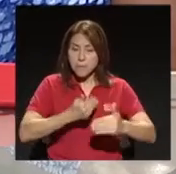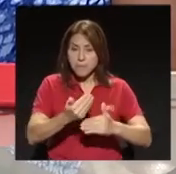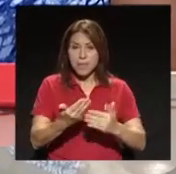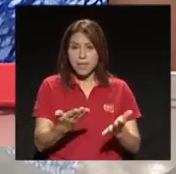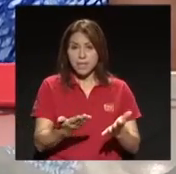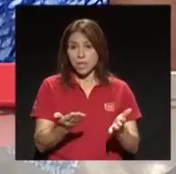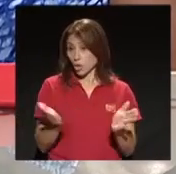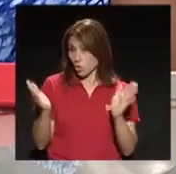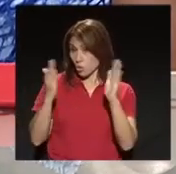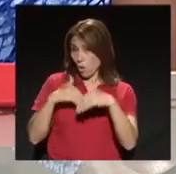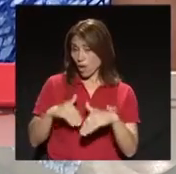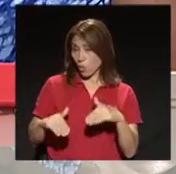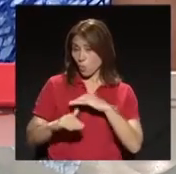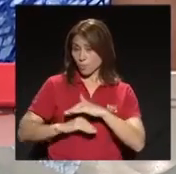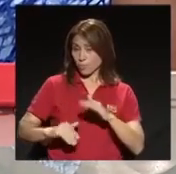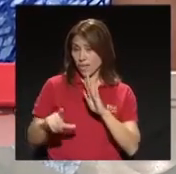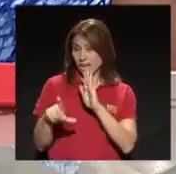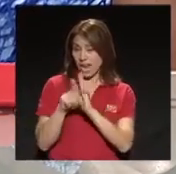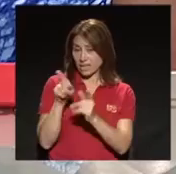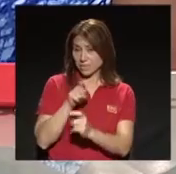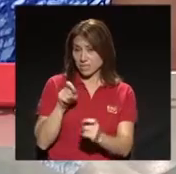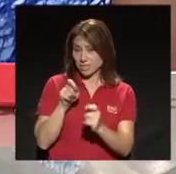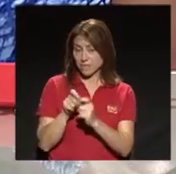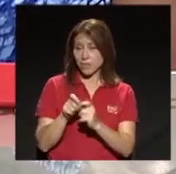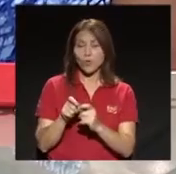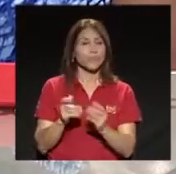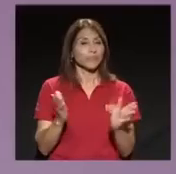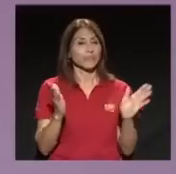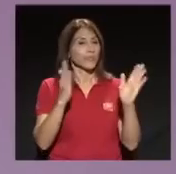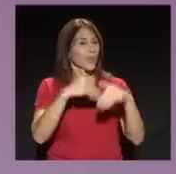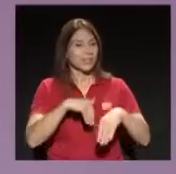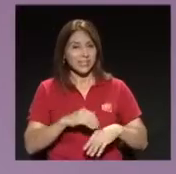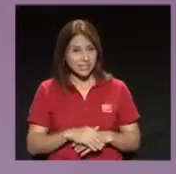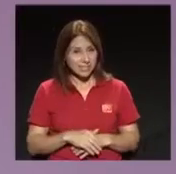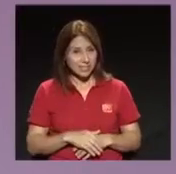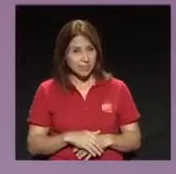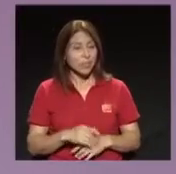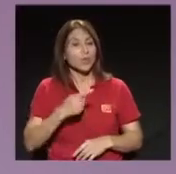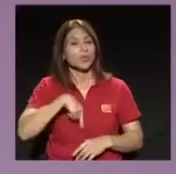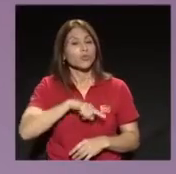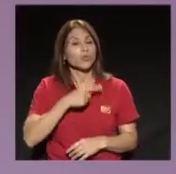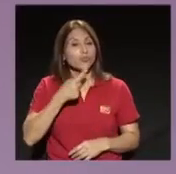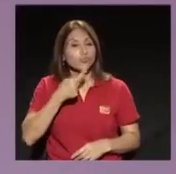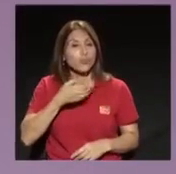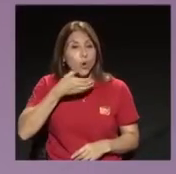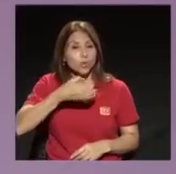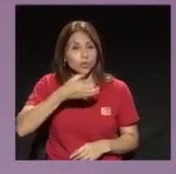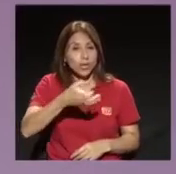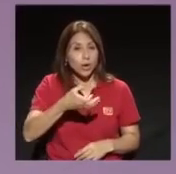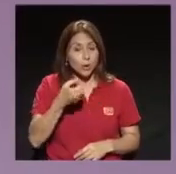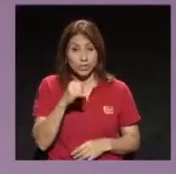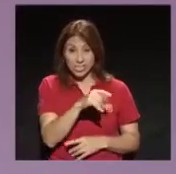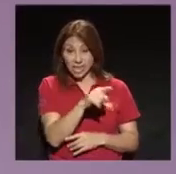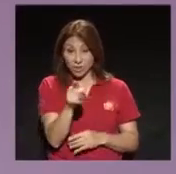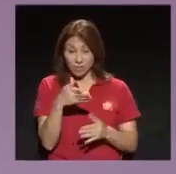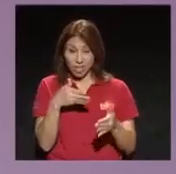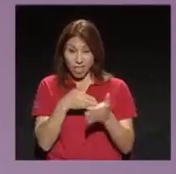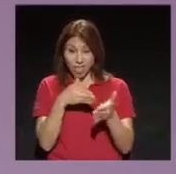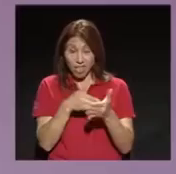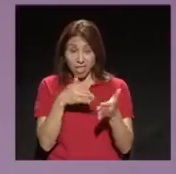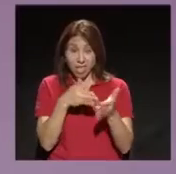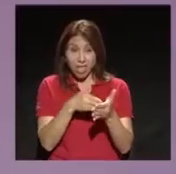¿No hay un marco legal específico no para existe. El tema? No existe. El consejo, por ejemplo, es que si está siendo víctima, pantallazos